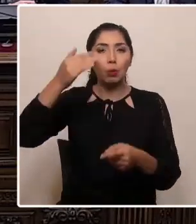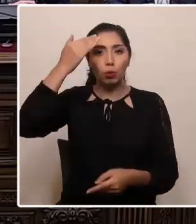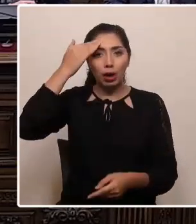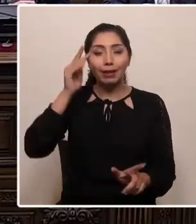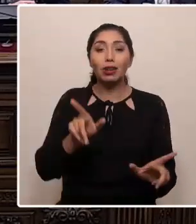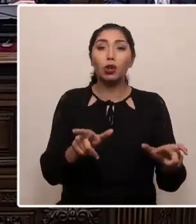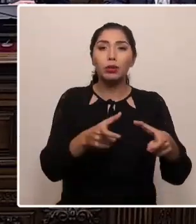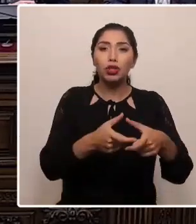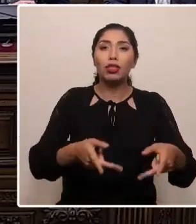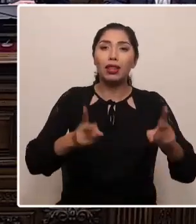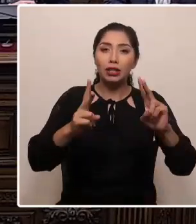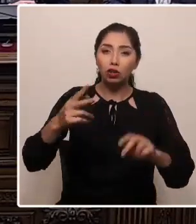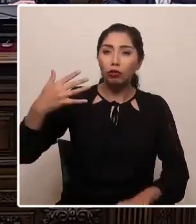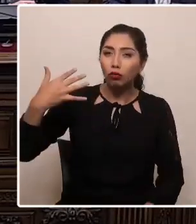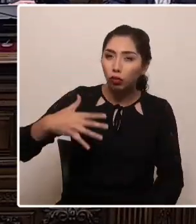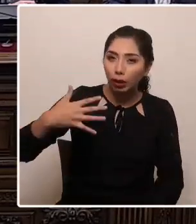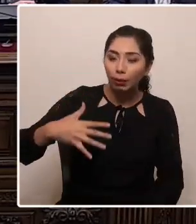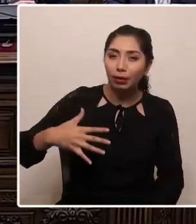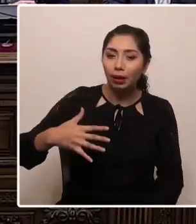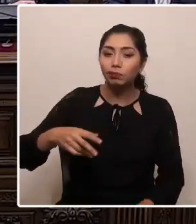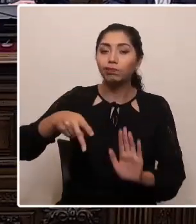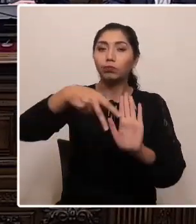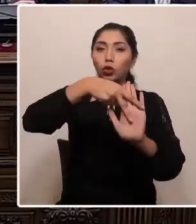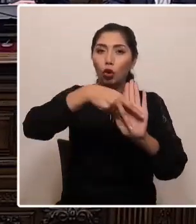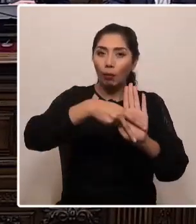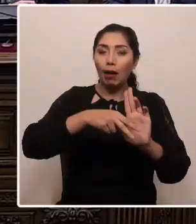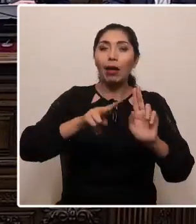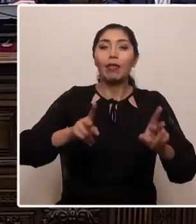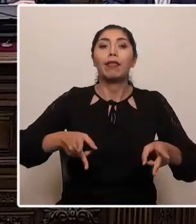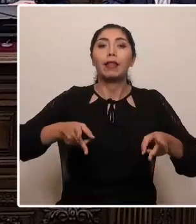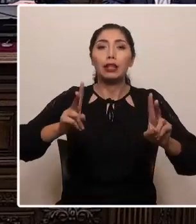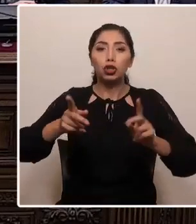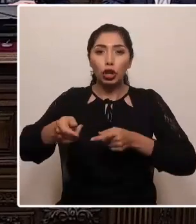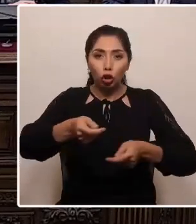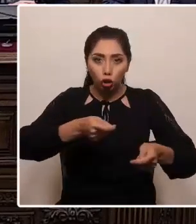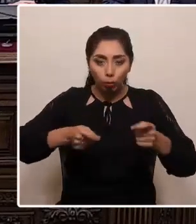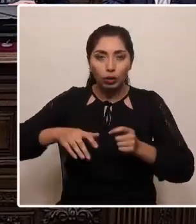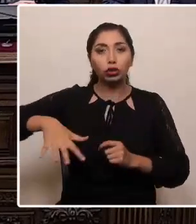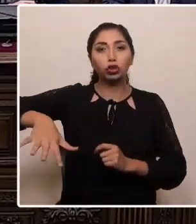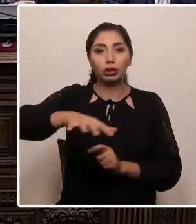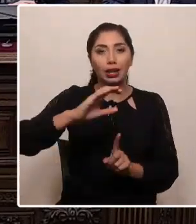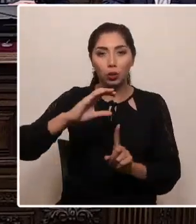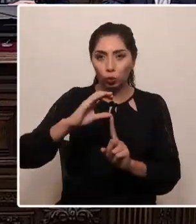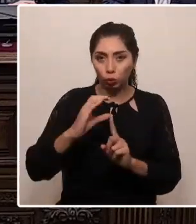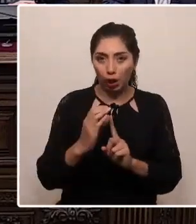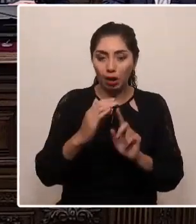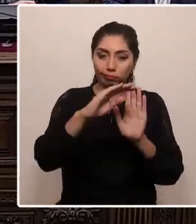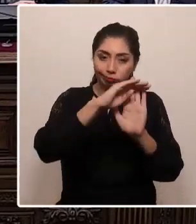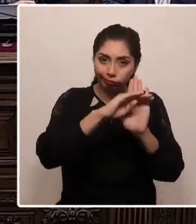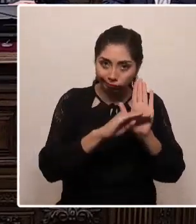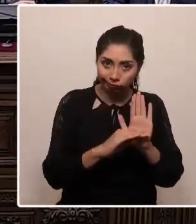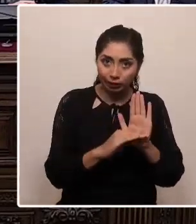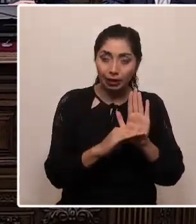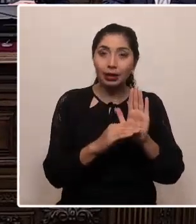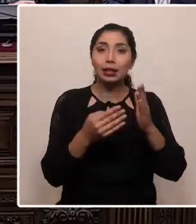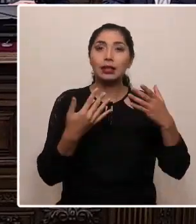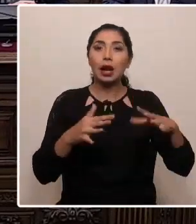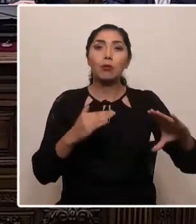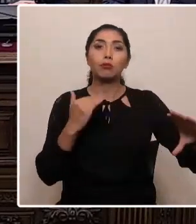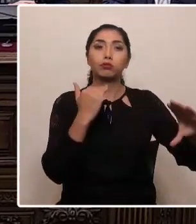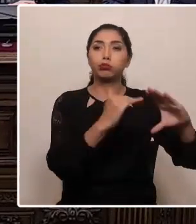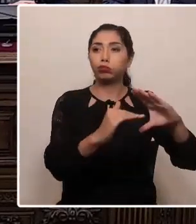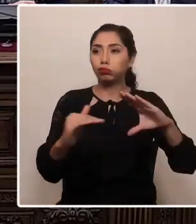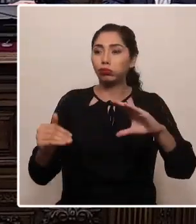Fundamentales, correspondiente a las normas sobre derechos económicos, sociales y culturales, que queda a disposición de las señoras y